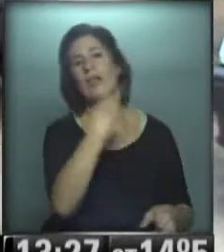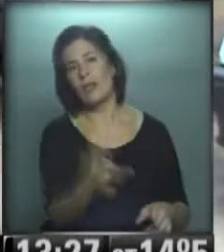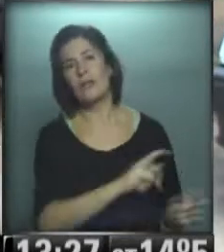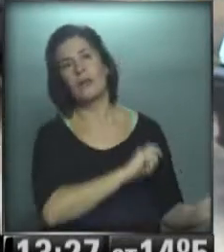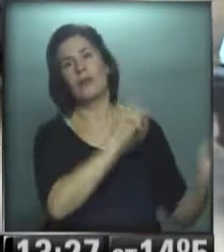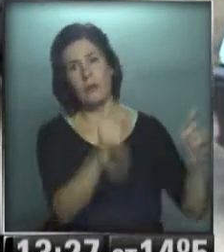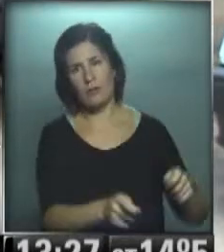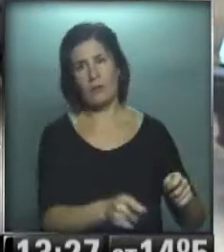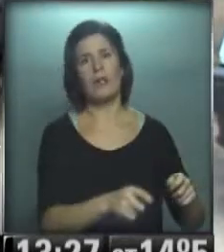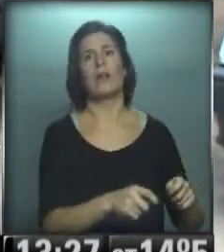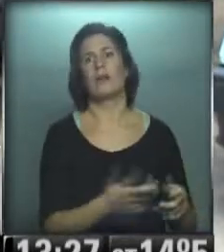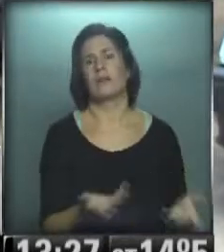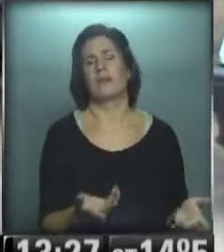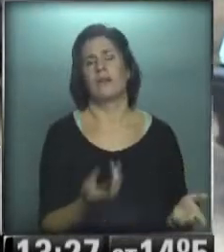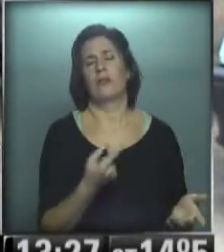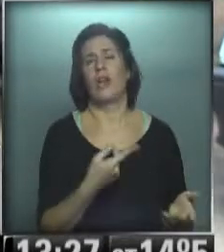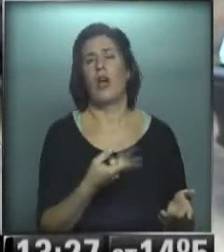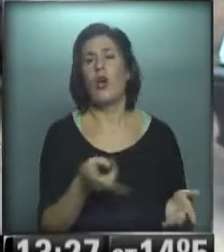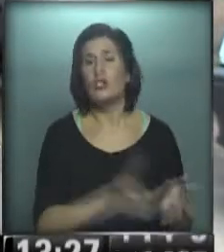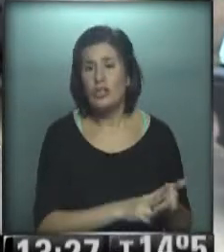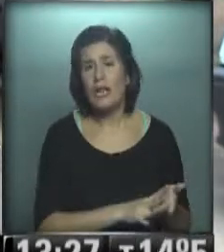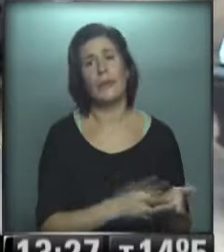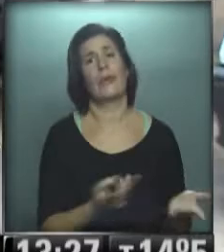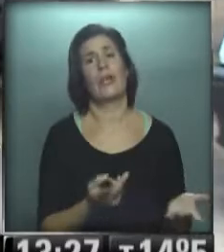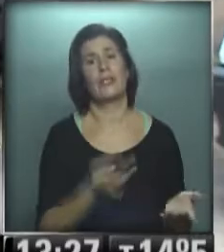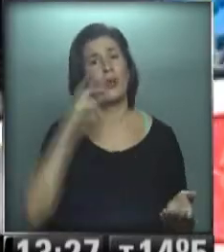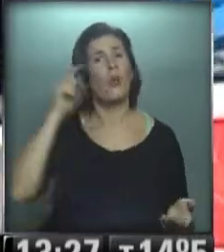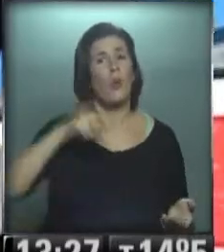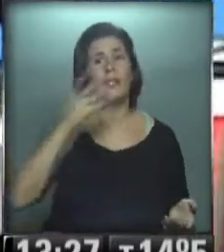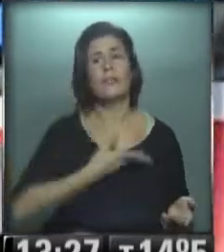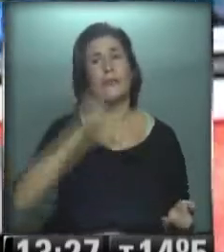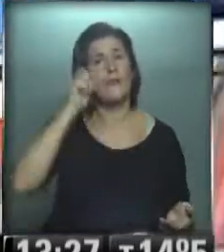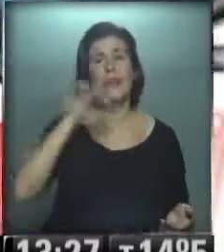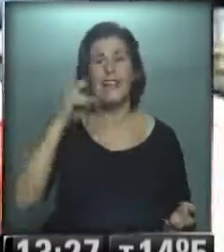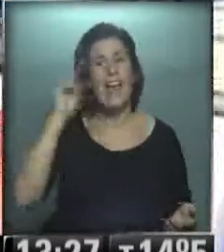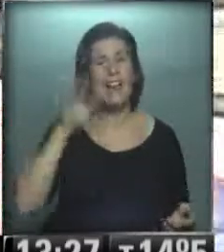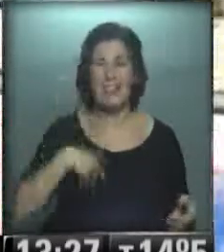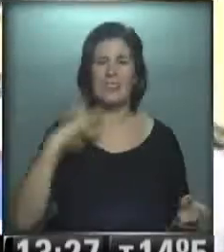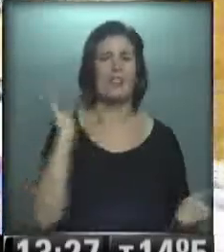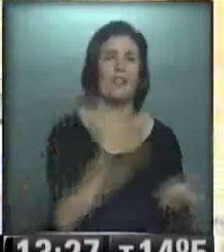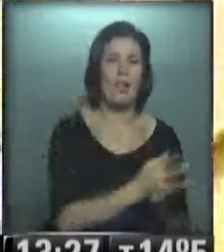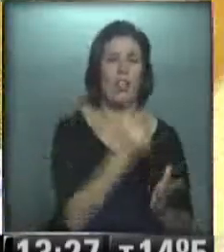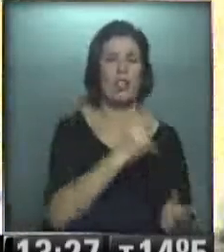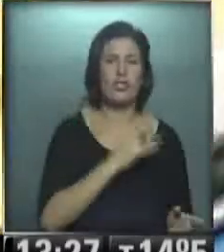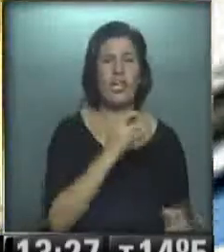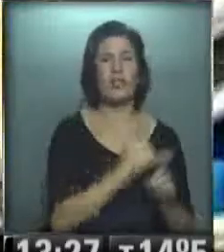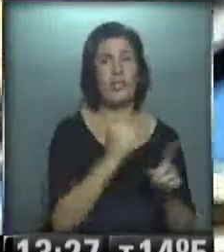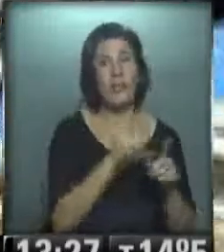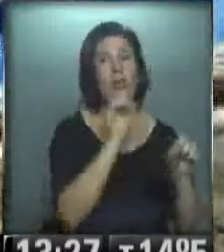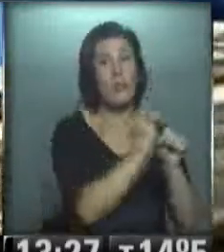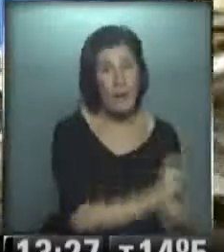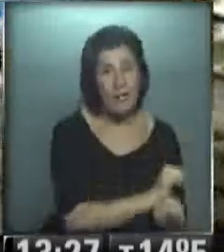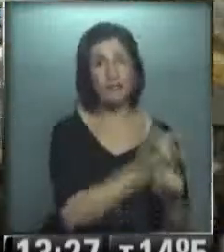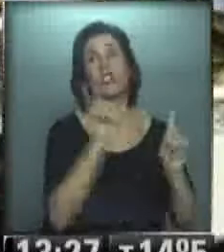extrema y ahora estamos esperando que la última resolución del juez fernández que lo condena a dos años y medio de prisión